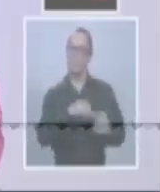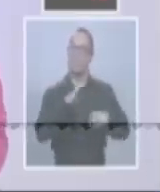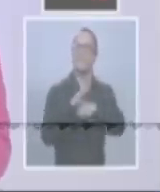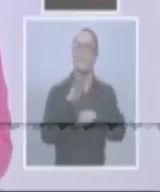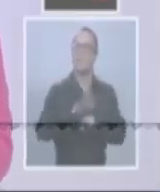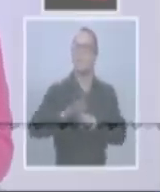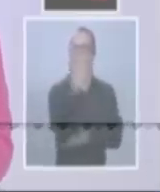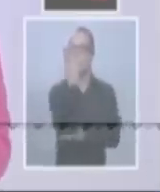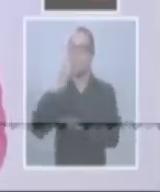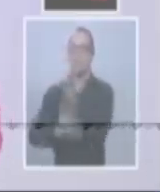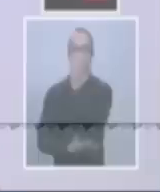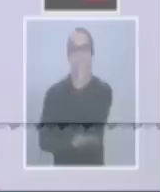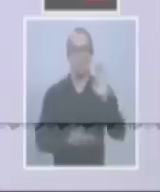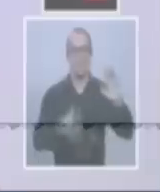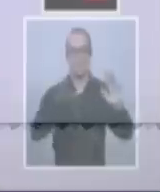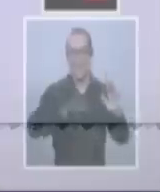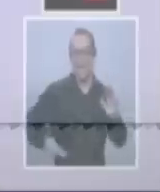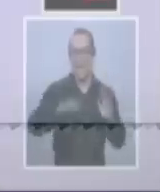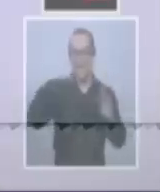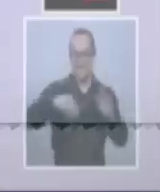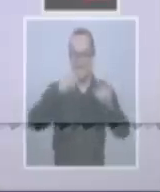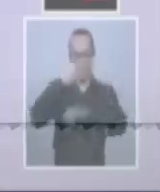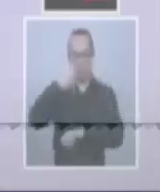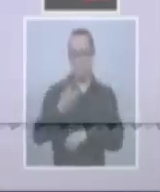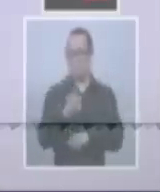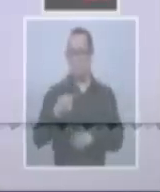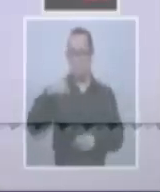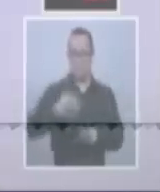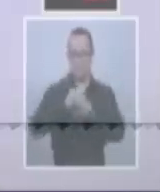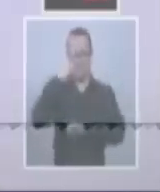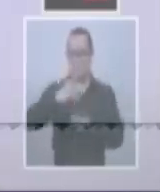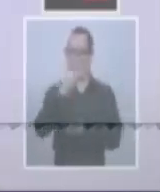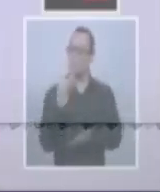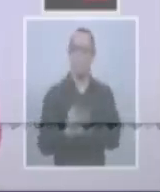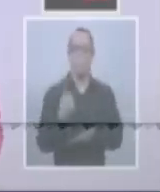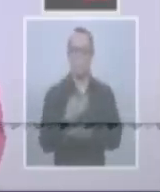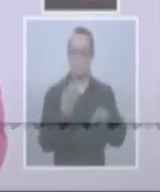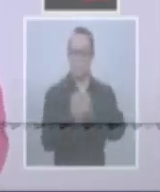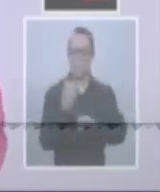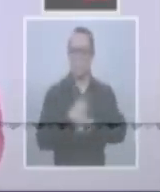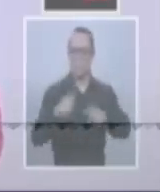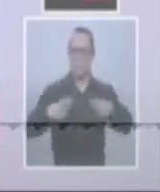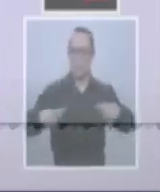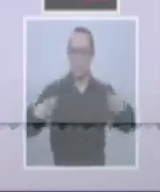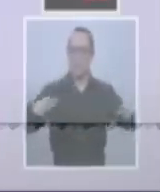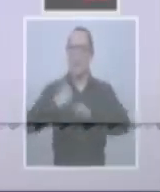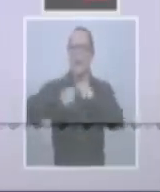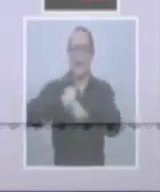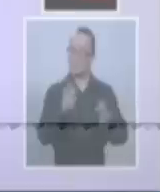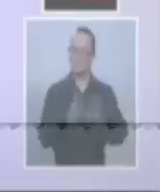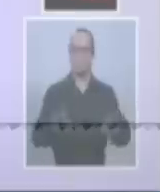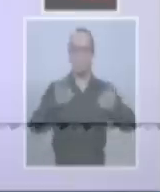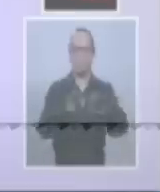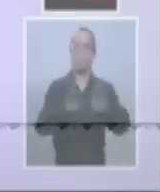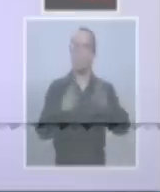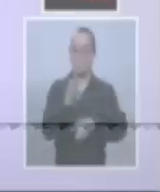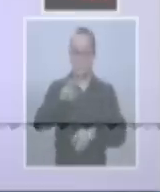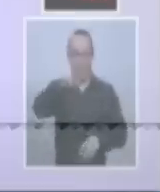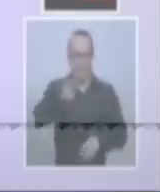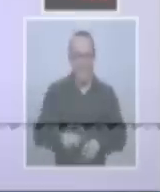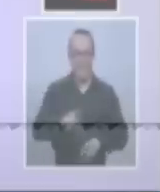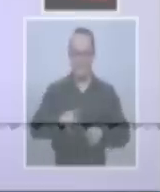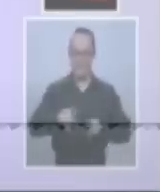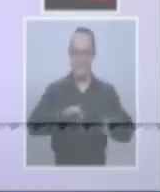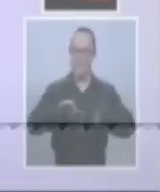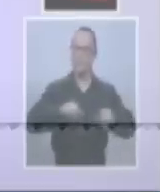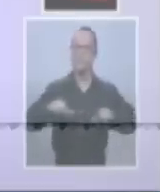gobierna Morena, antes los tenía el PRI, ¿no? Y parte el PAN, pero hay un avance de parte de Morena, de modo que cuando se ataca por ese lado, a